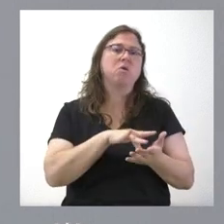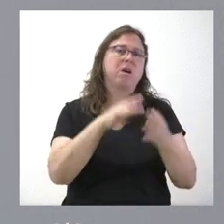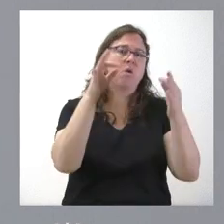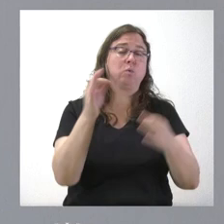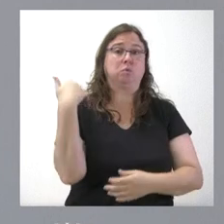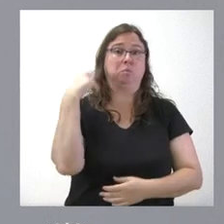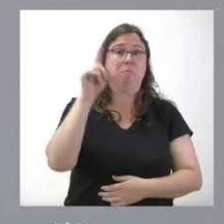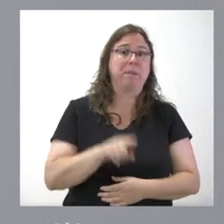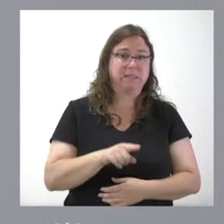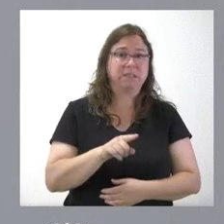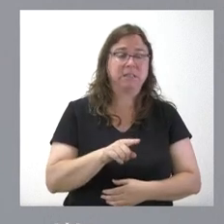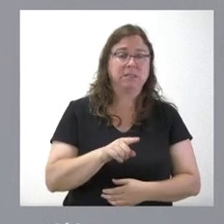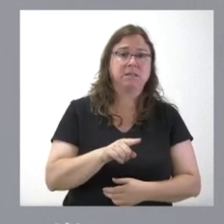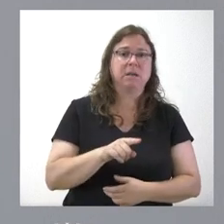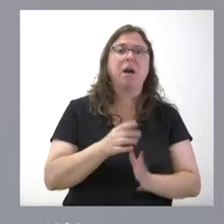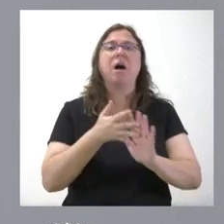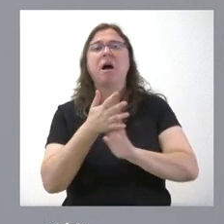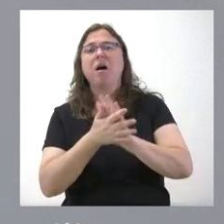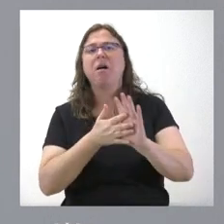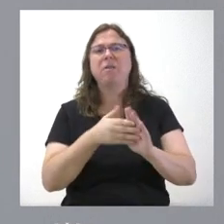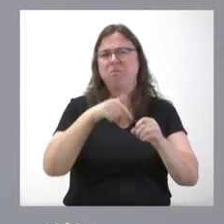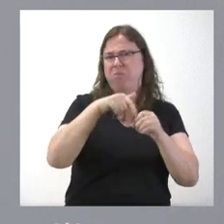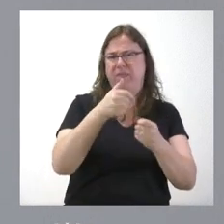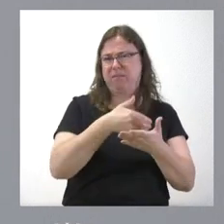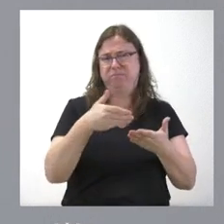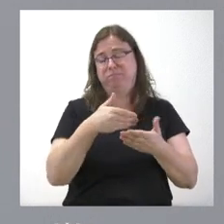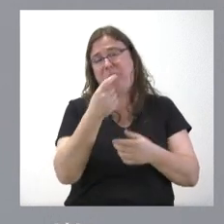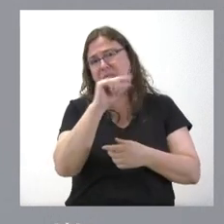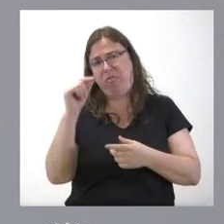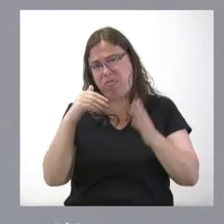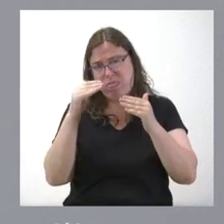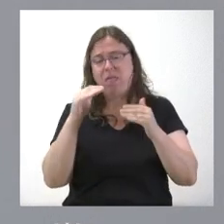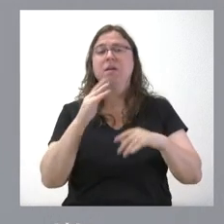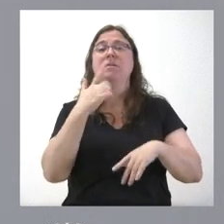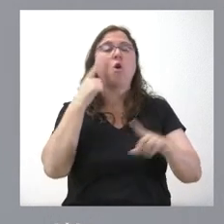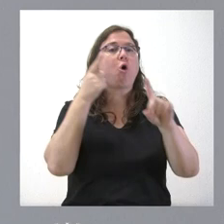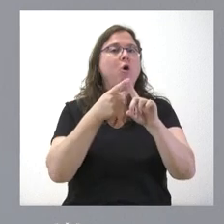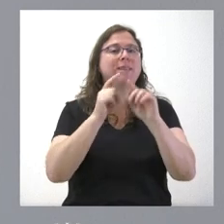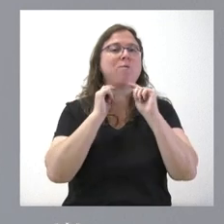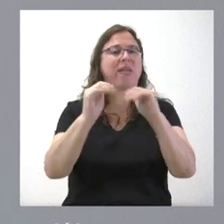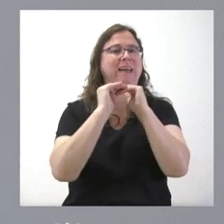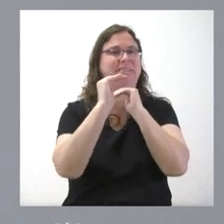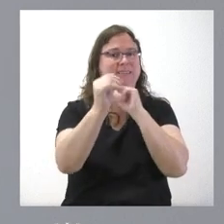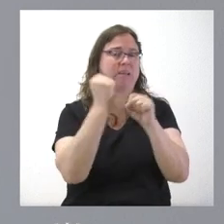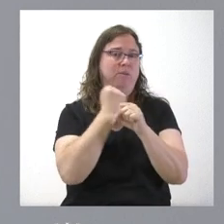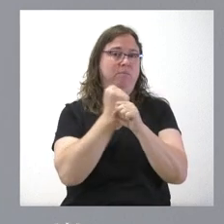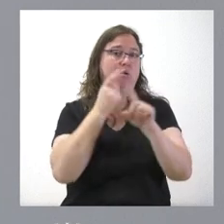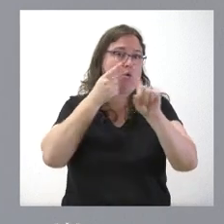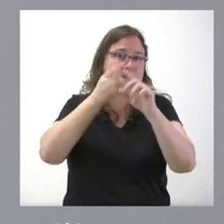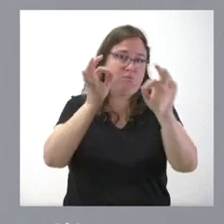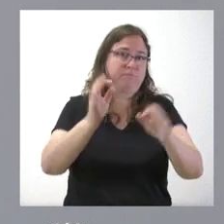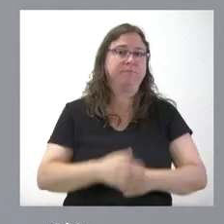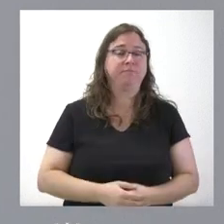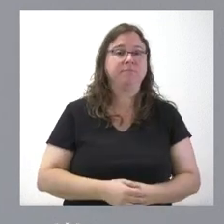mes pasado estamos hablando de cientos de plazas y tienen como objetivo básico garantizar esta estabilidad en el empleo por tanto Esta es nuestra orientación básica